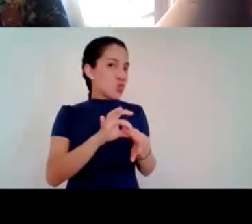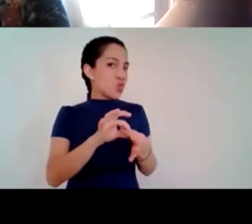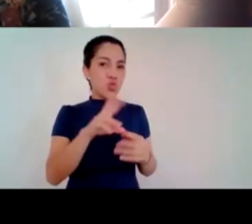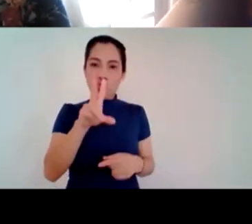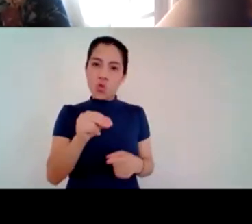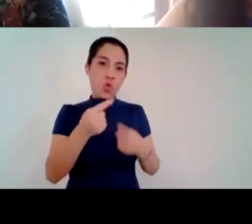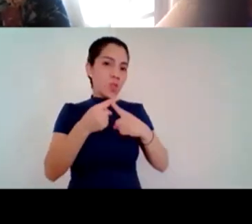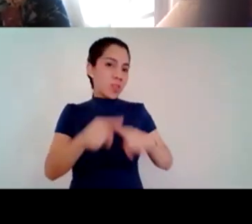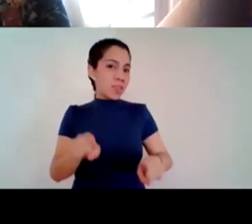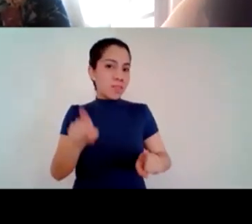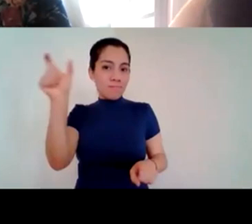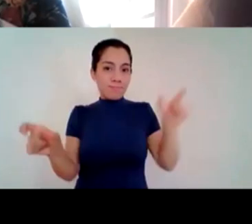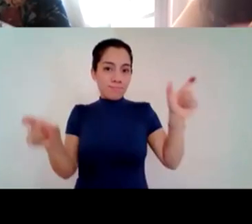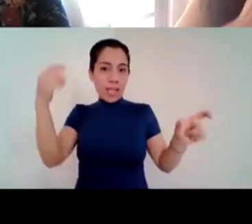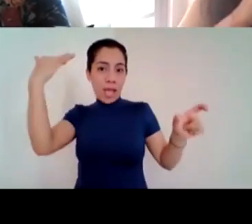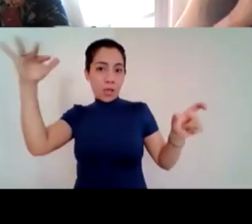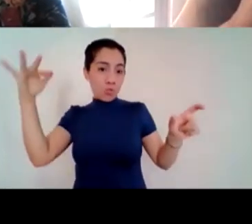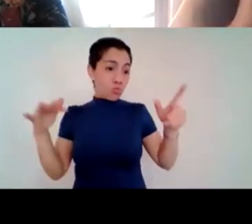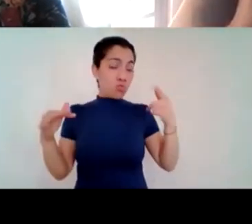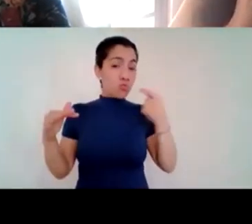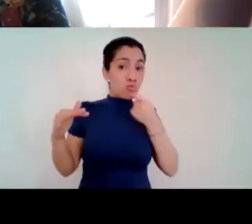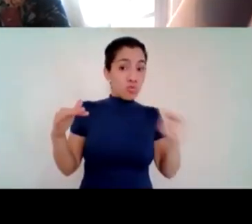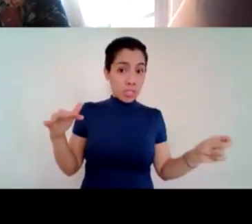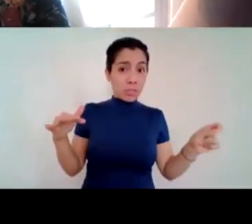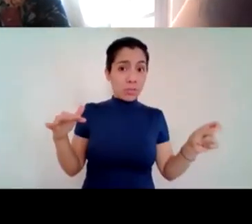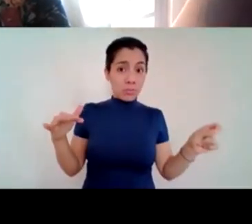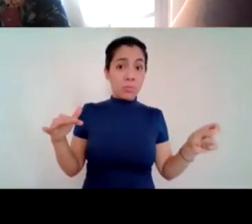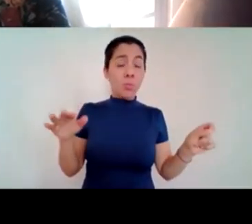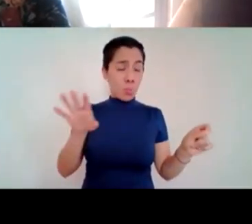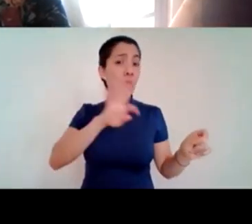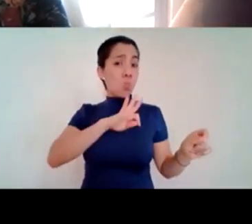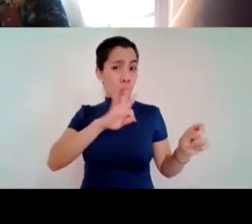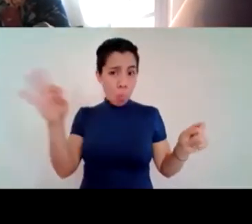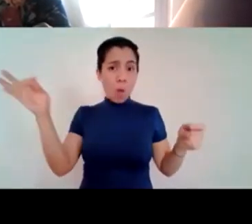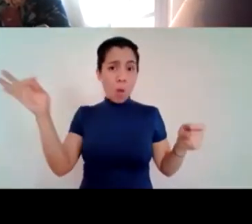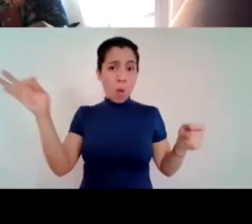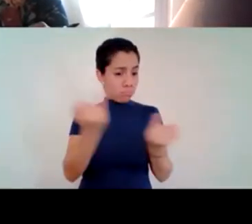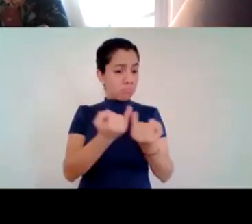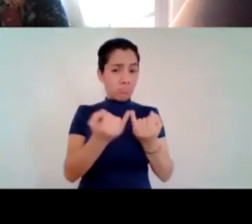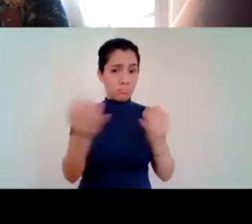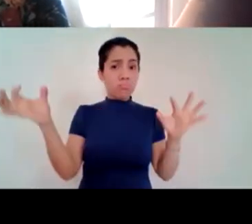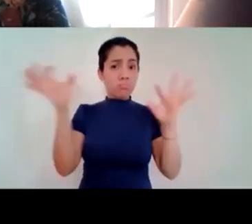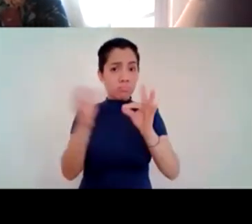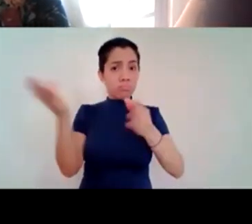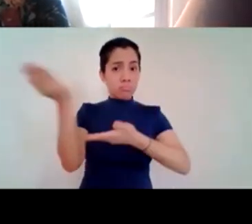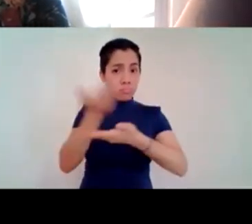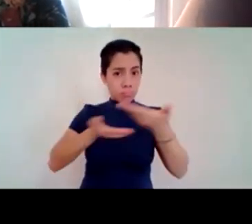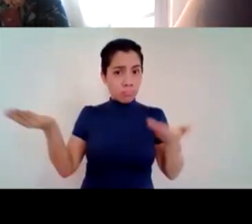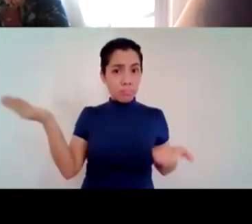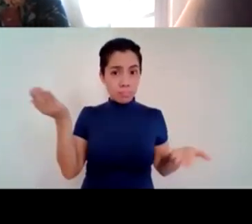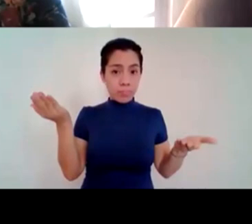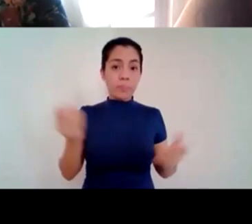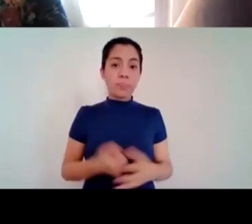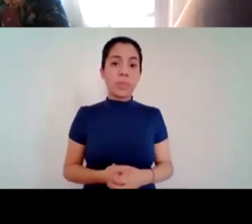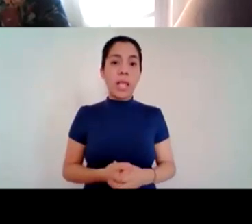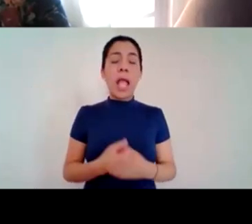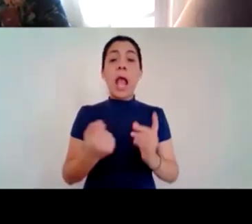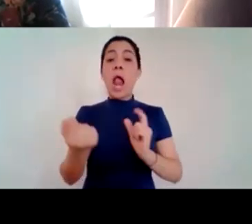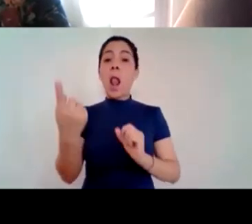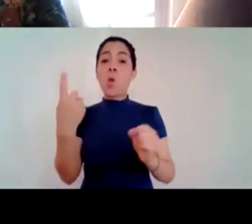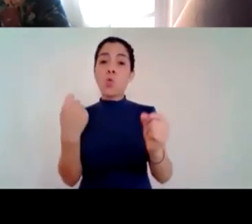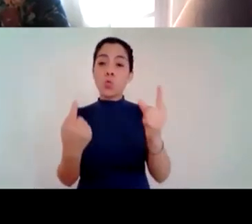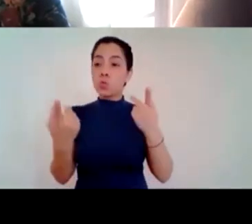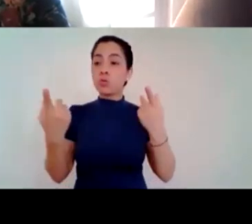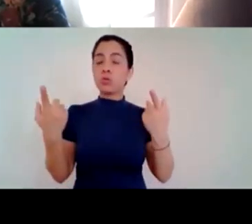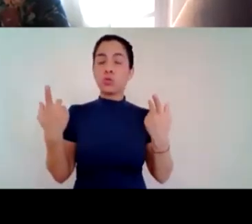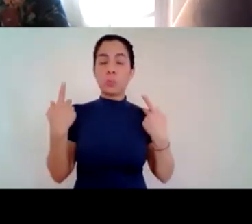que nos parece muy importante bueno son dos una hay muchos docentes que preguntan qué hacer cuando detectan maltrato